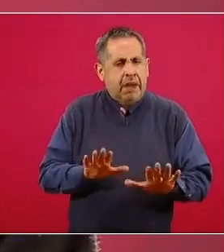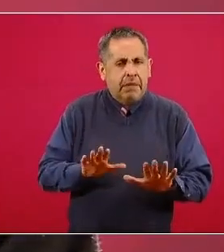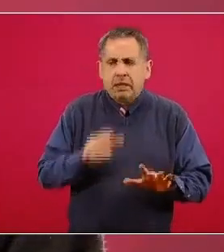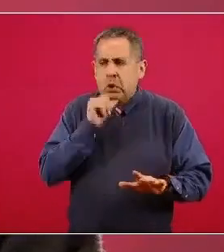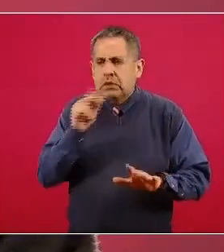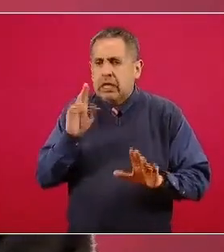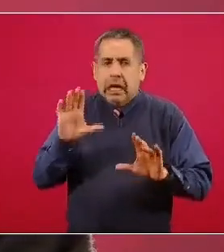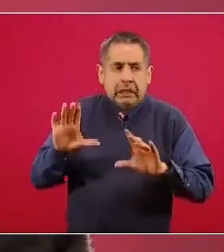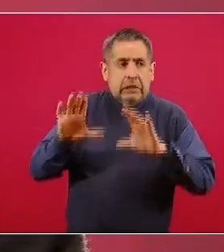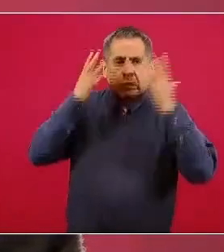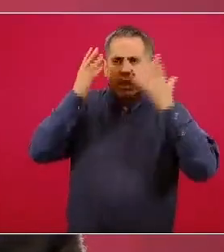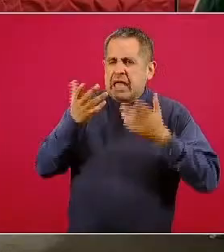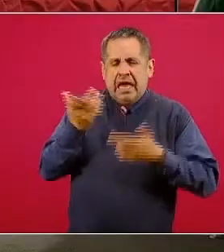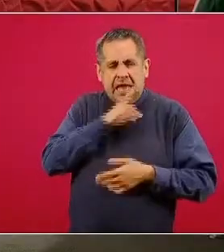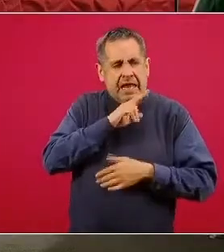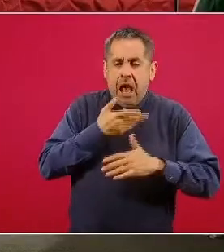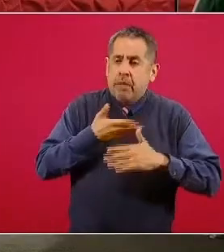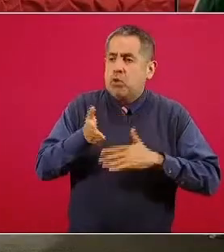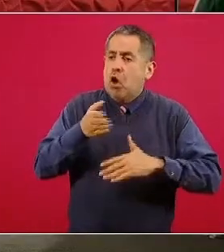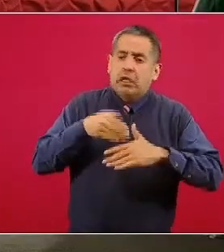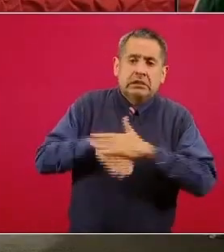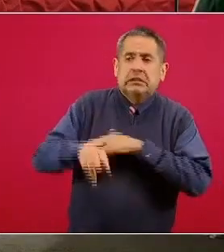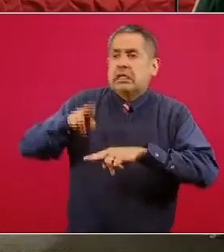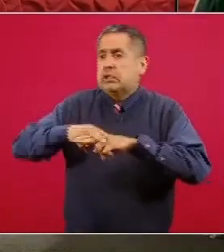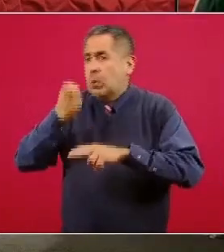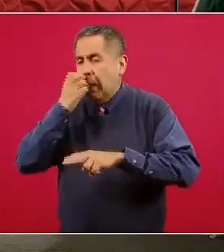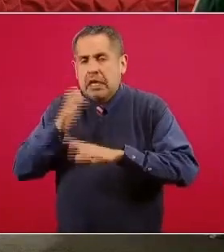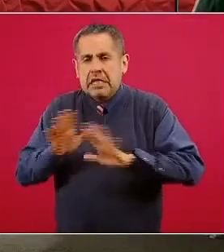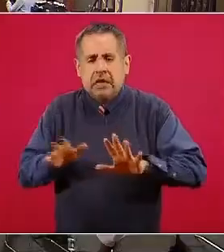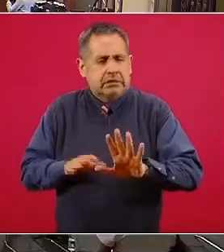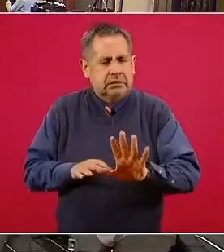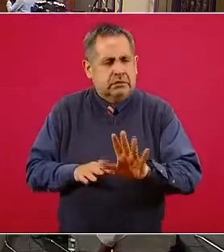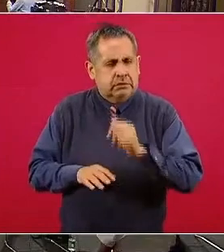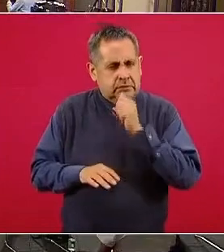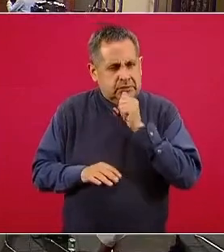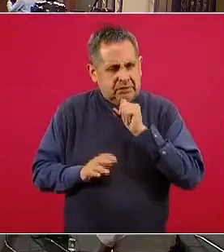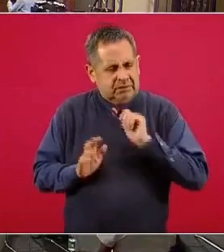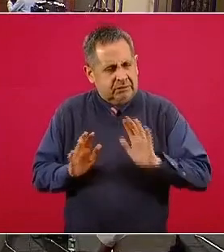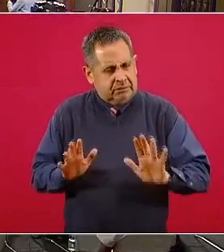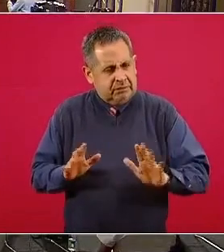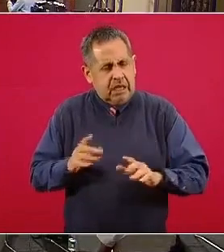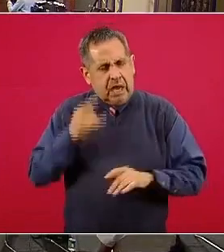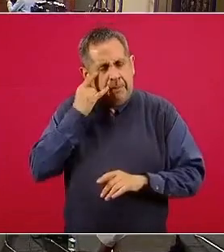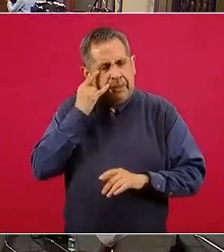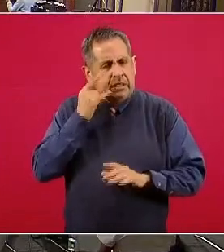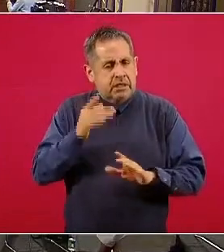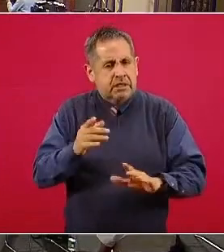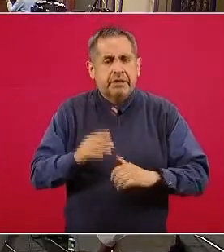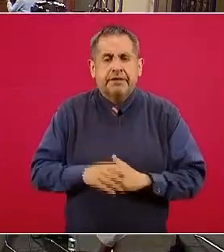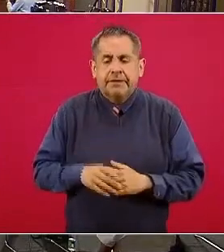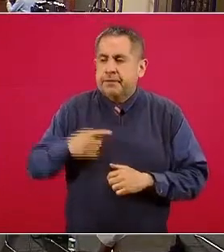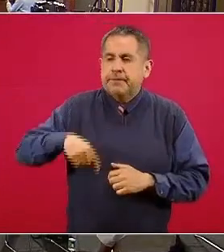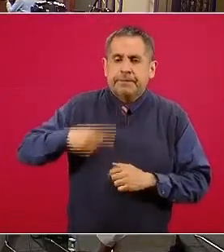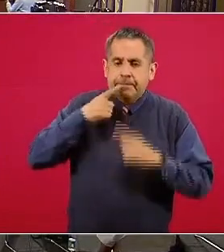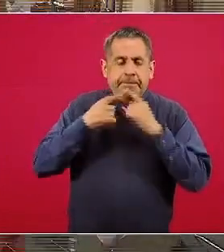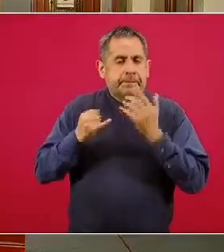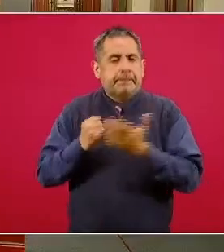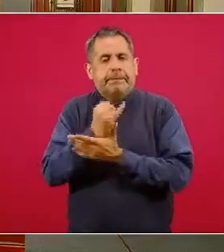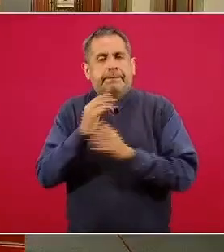si anticipamos o forzamos una apertura demasiado temprana de las escuelas en Campeche. Lo que decidimos